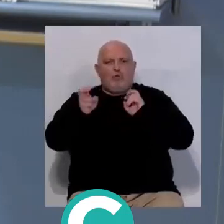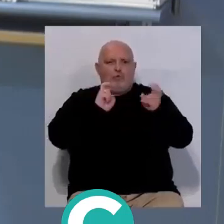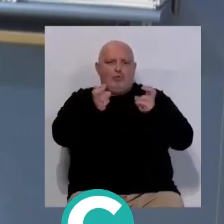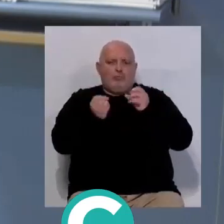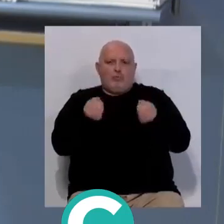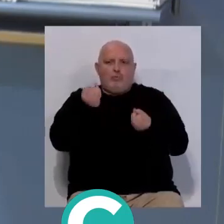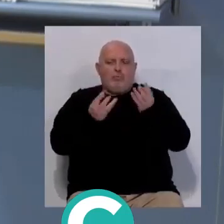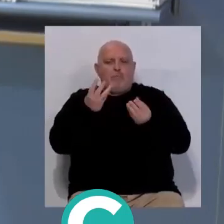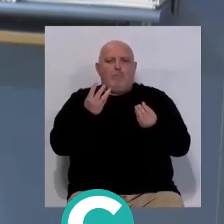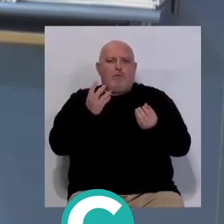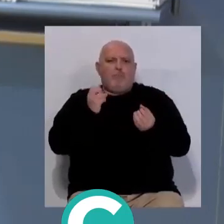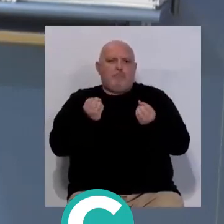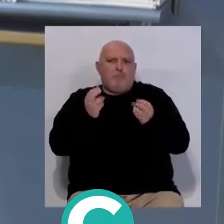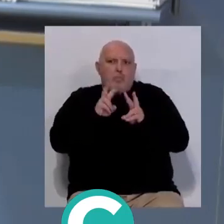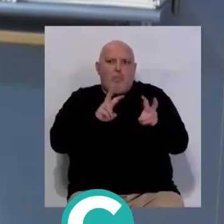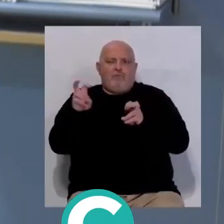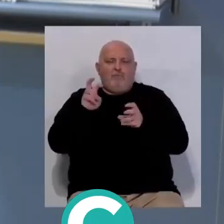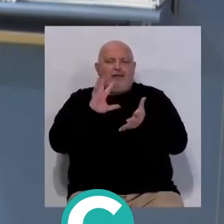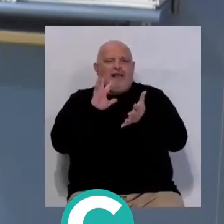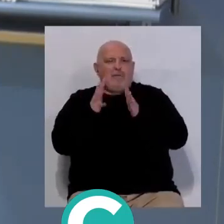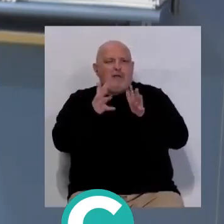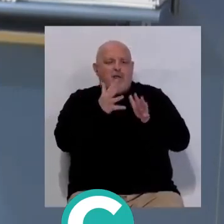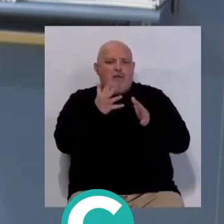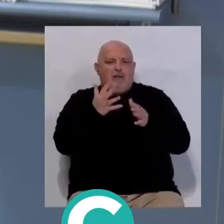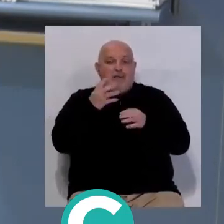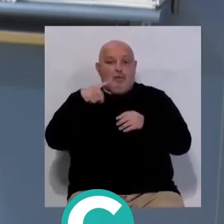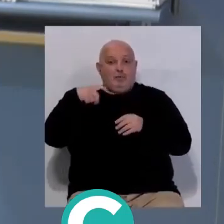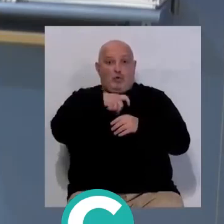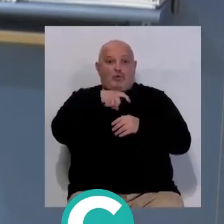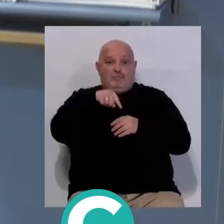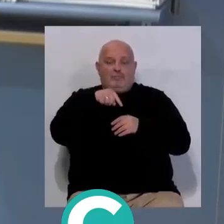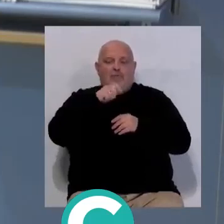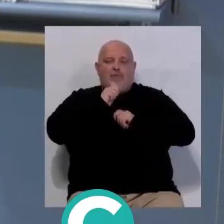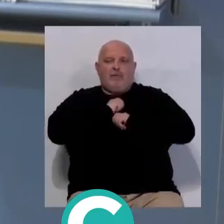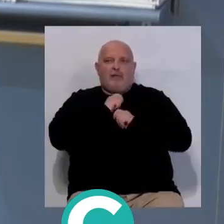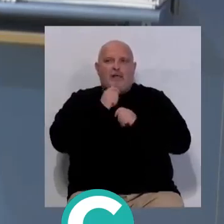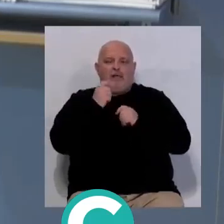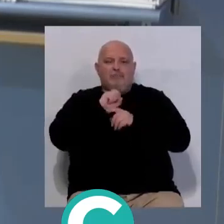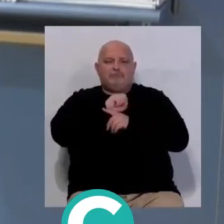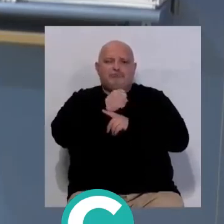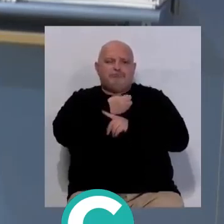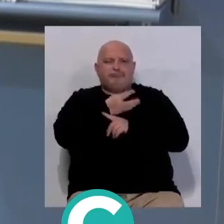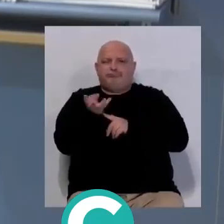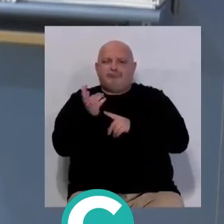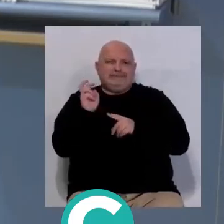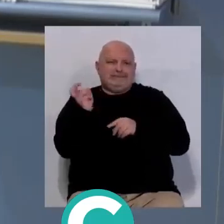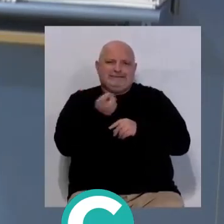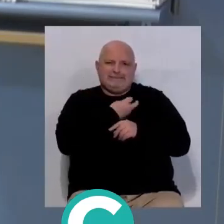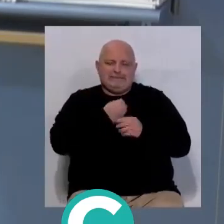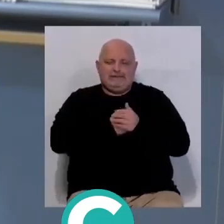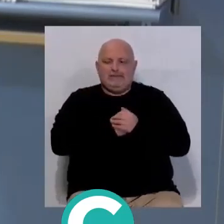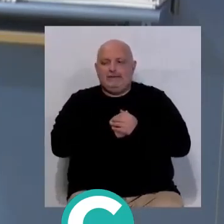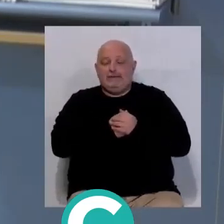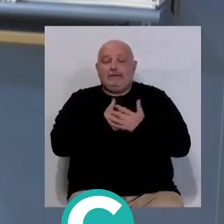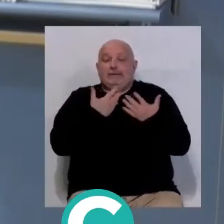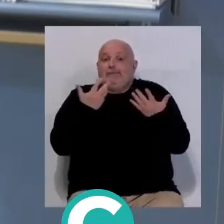y sobre determinadas mutaciones que tiene el tumor, que permite un abanico de posibilidades de tratamiento enorme.